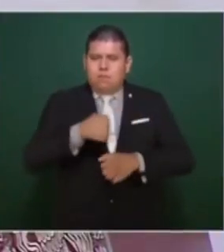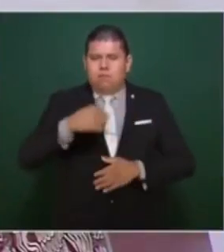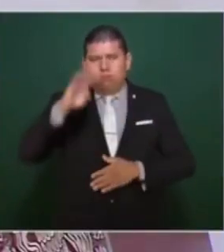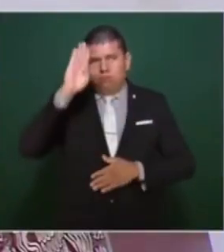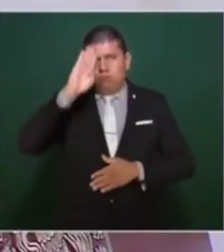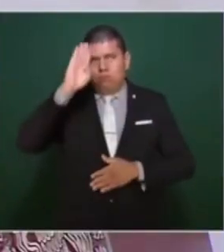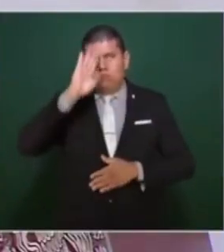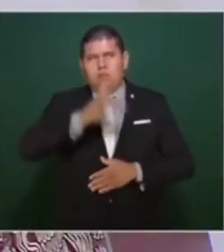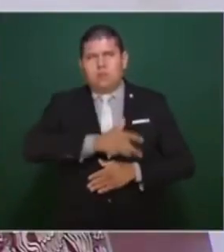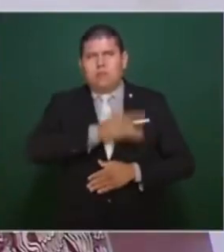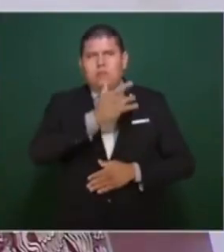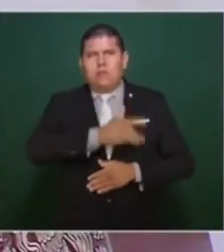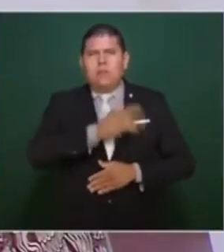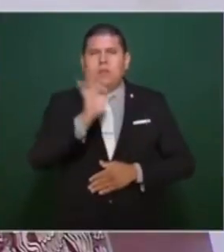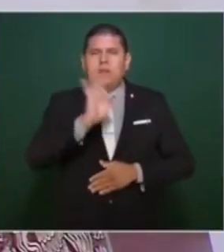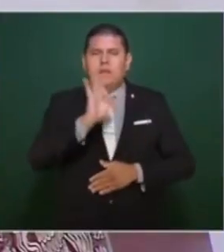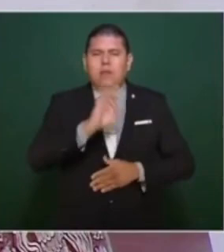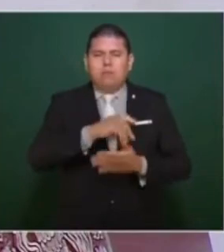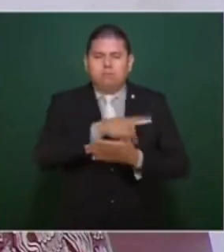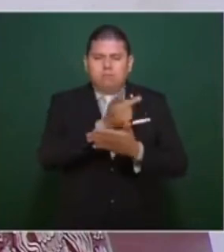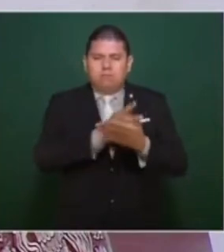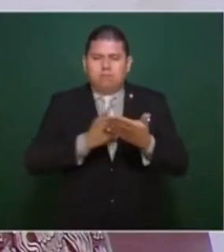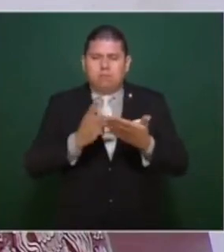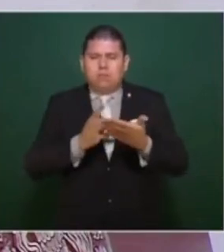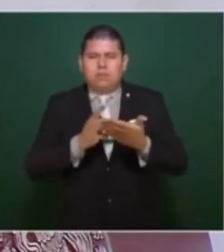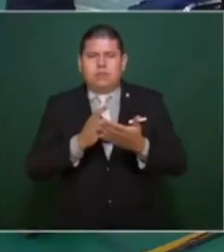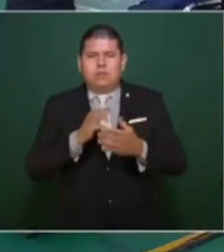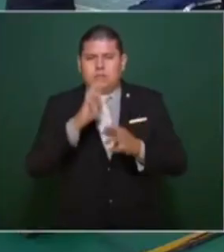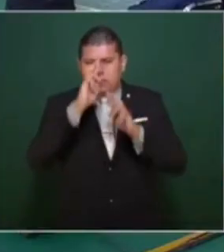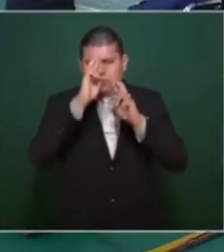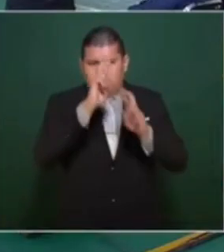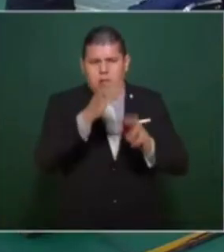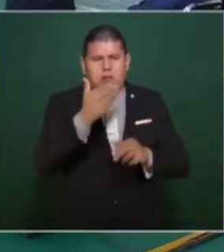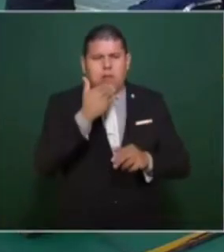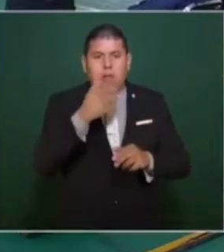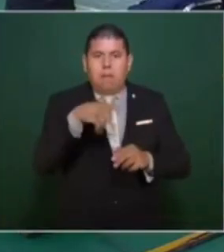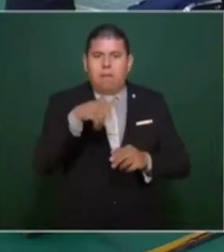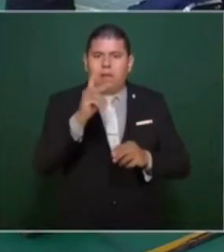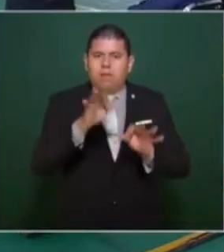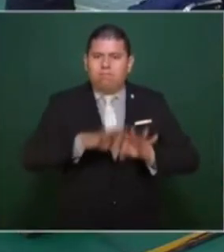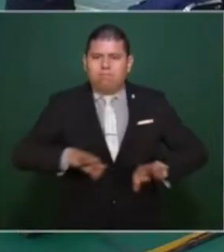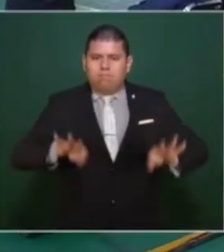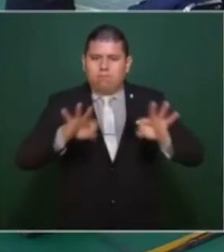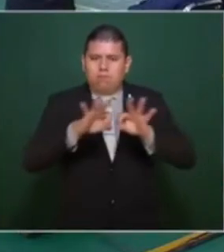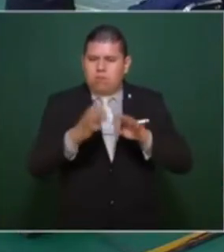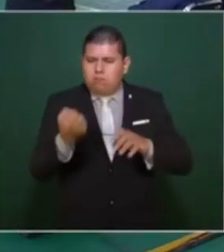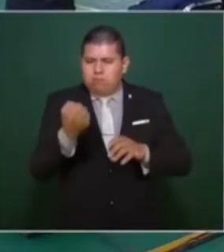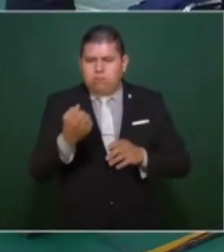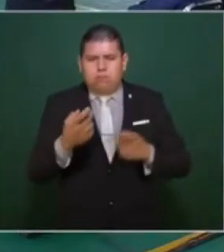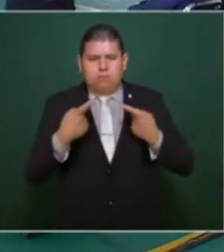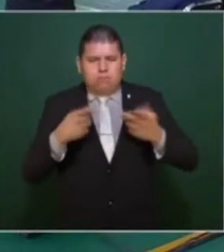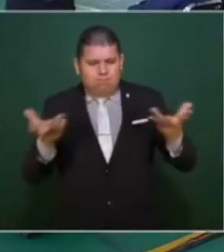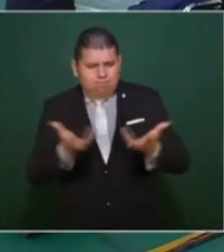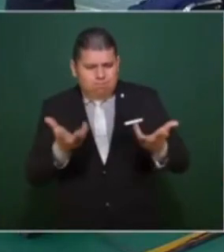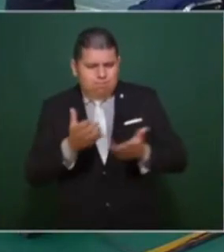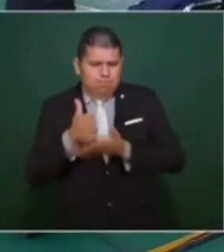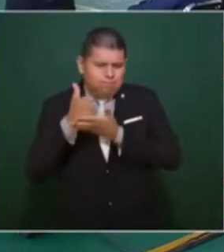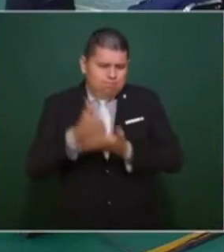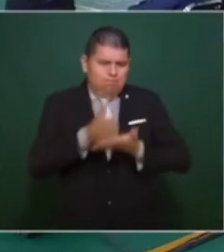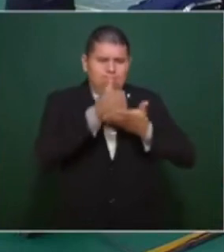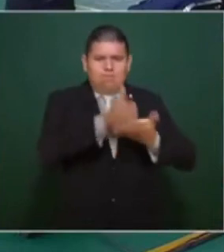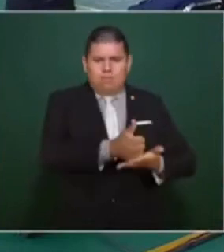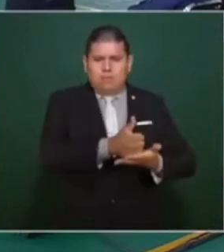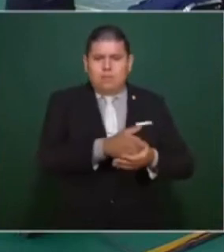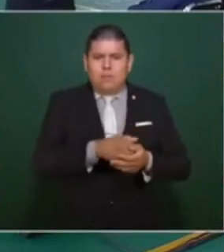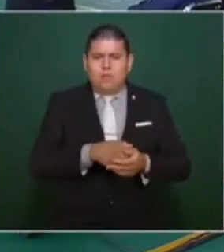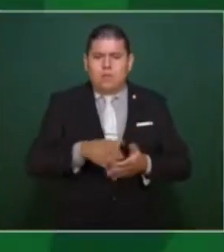pensado en un plan de respeto, pero de una fuerza social que a uno lo está impulsando a legitimar